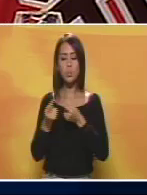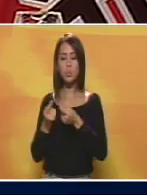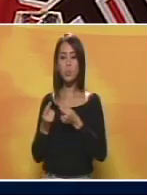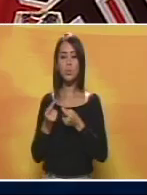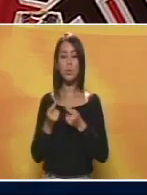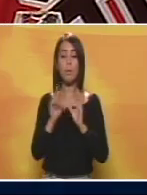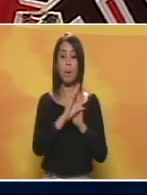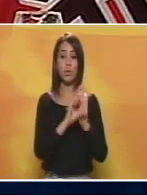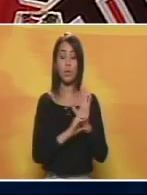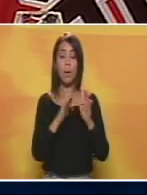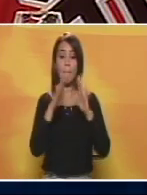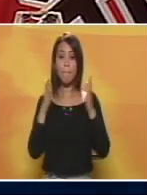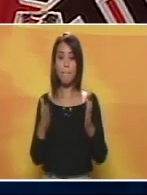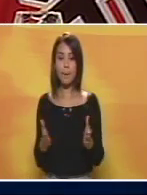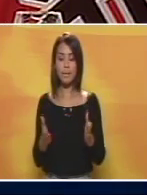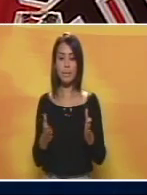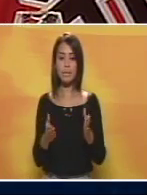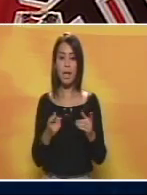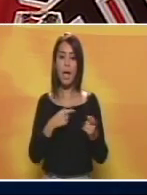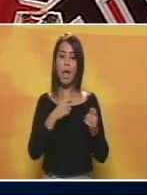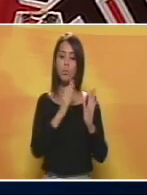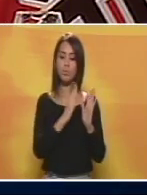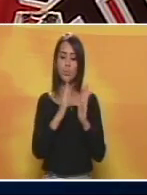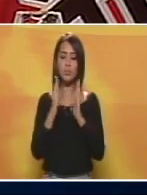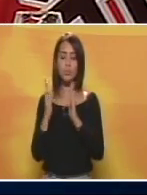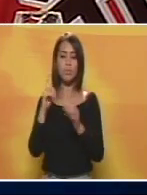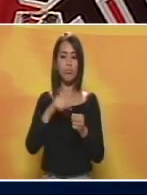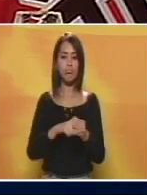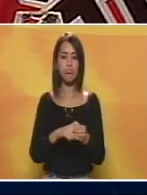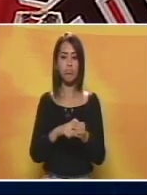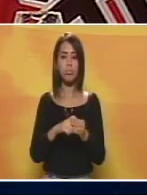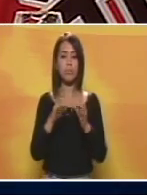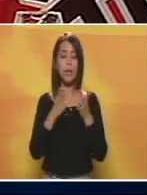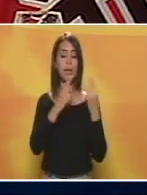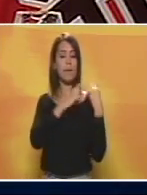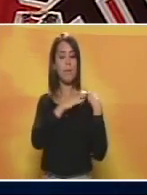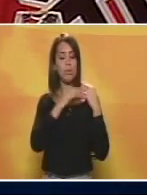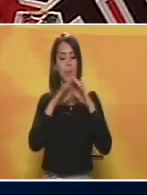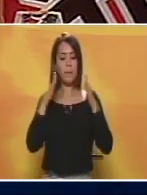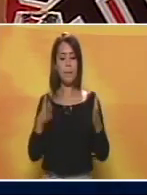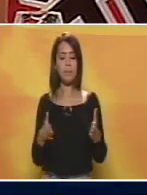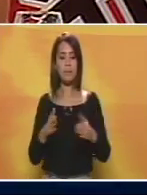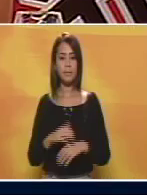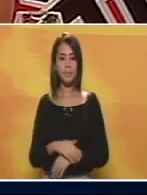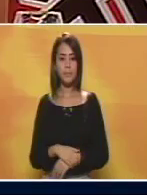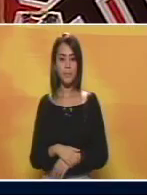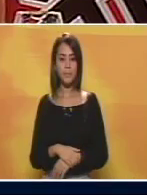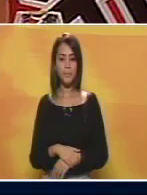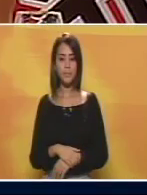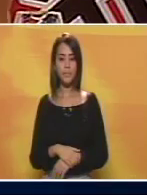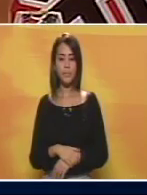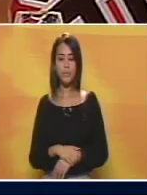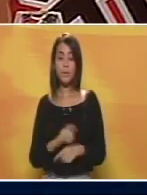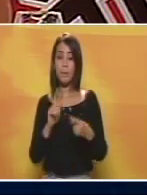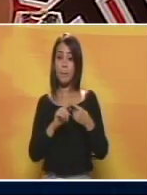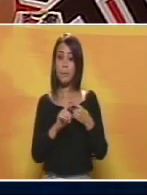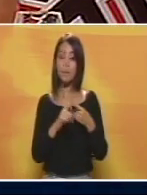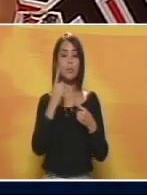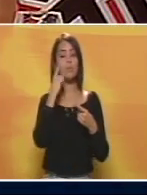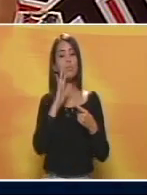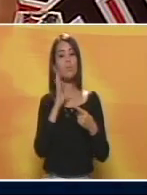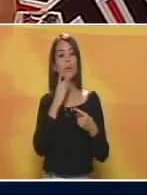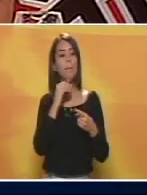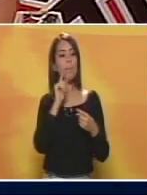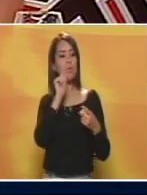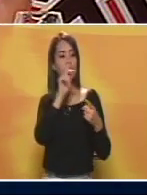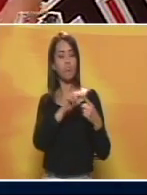de la mesa en relación al orden de incorporación de los miembros de mesa. Primero se va al principal, si el principal no